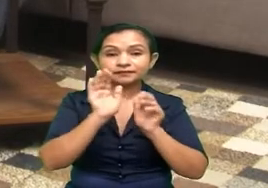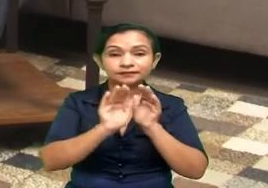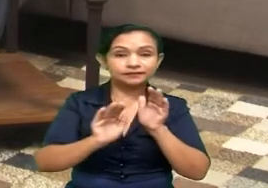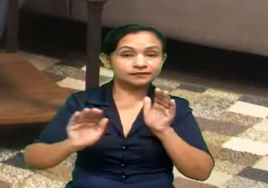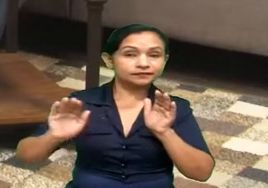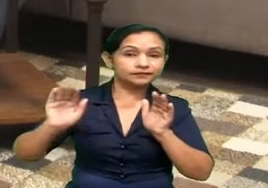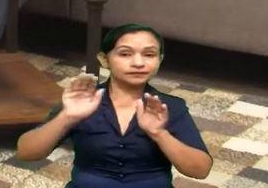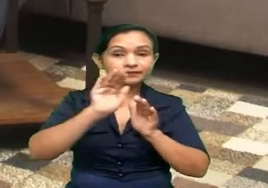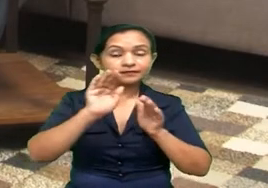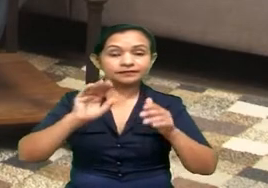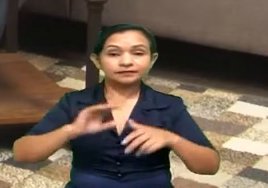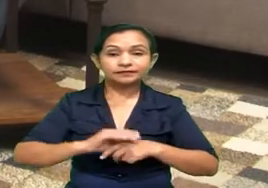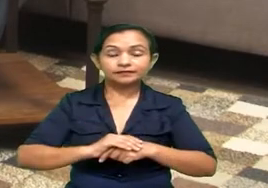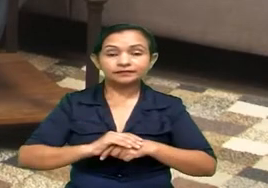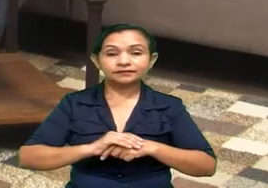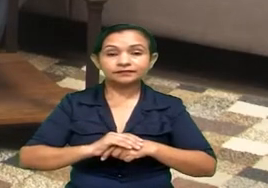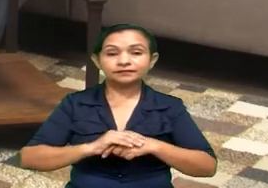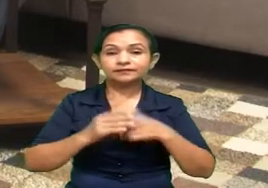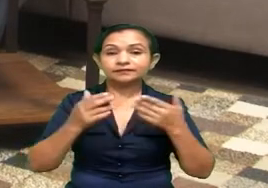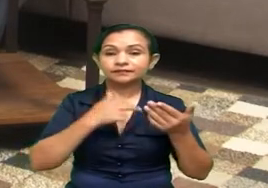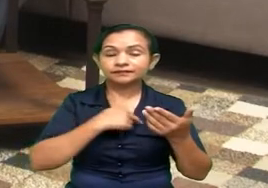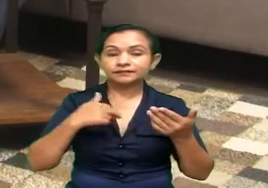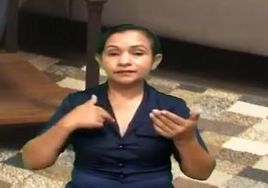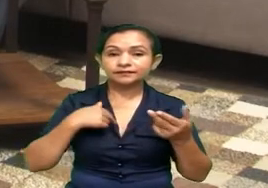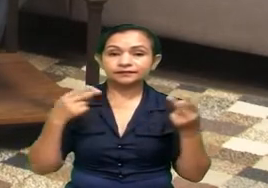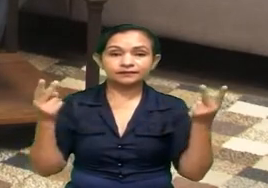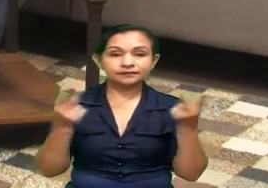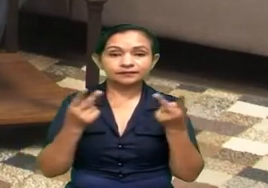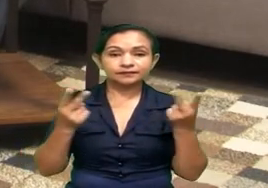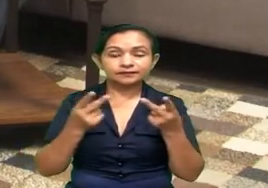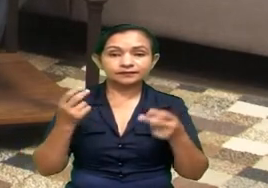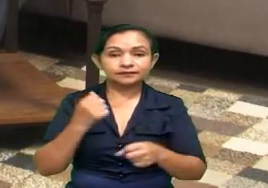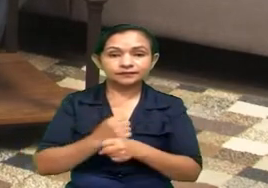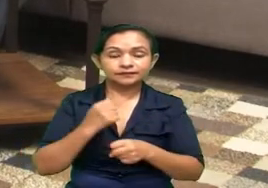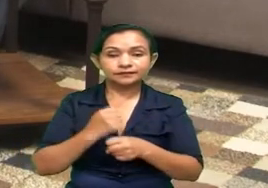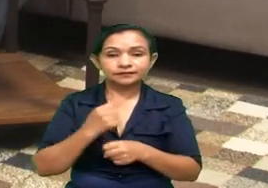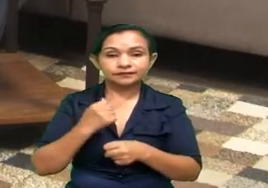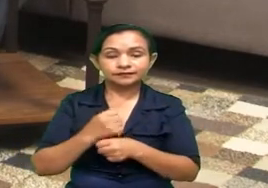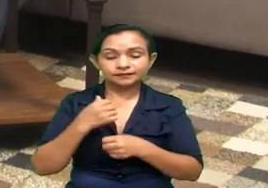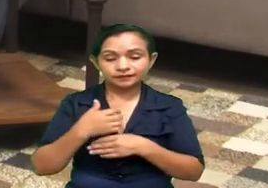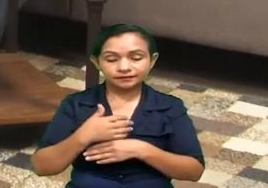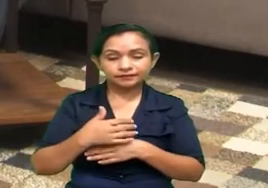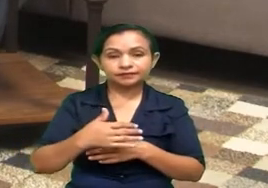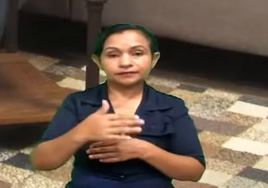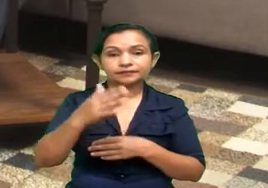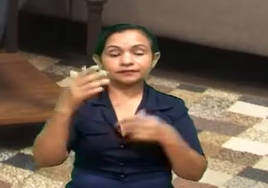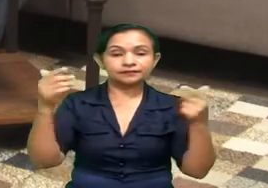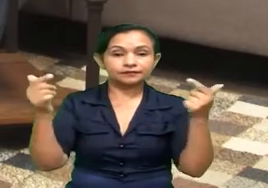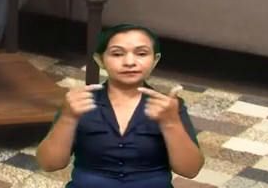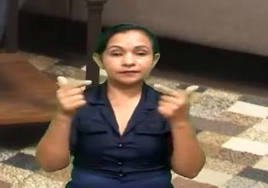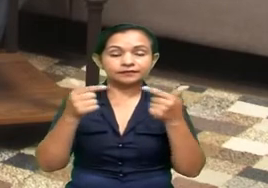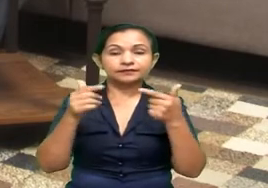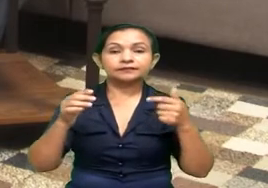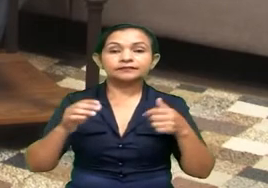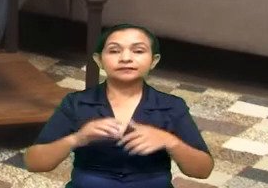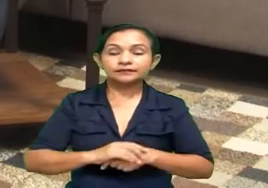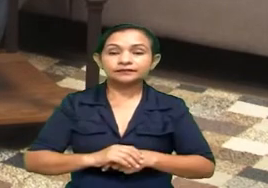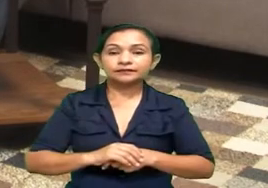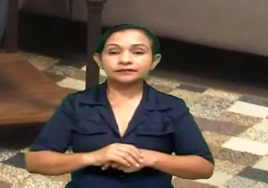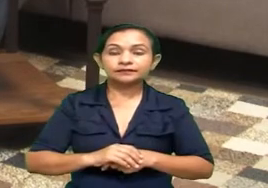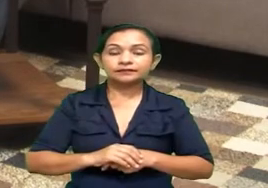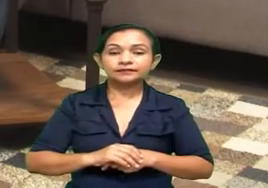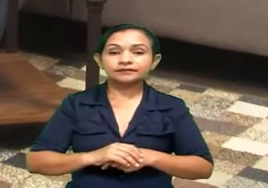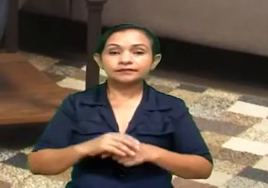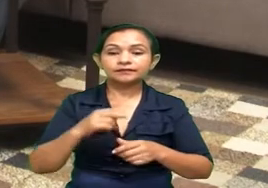sobre estos enfrentamientos que se dieron previo a llegar a la batalla de San Jacinto, y que